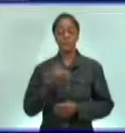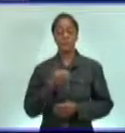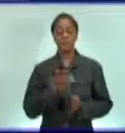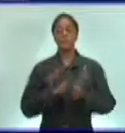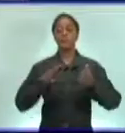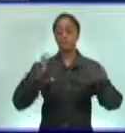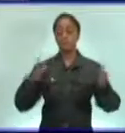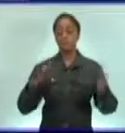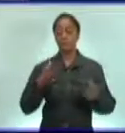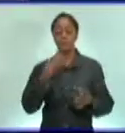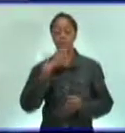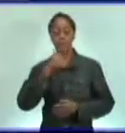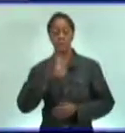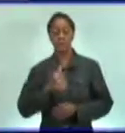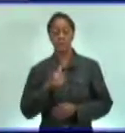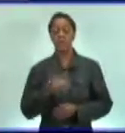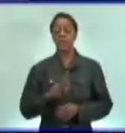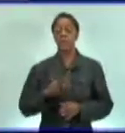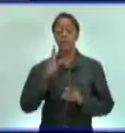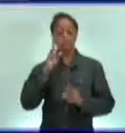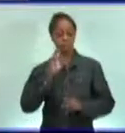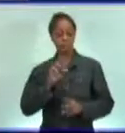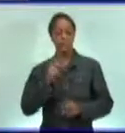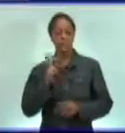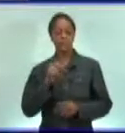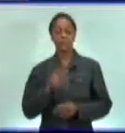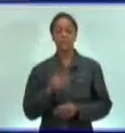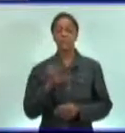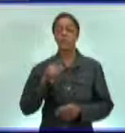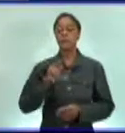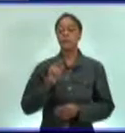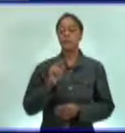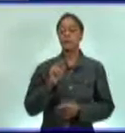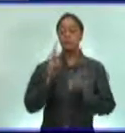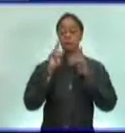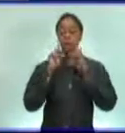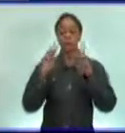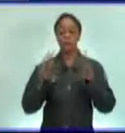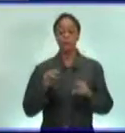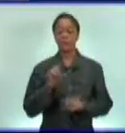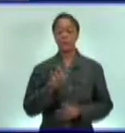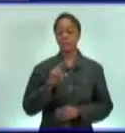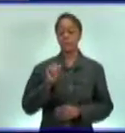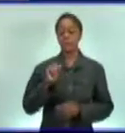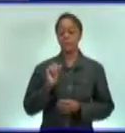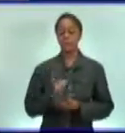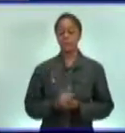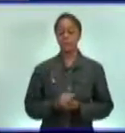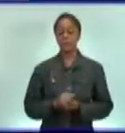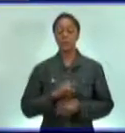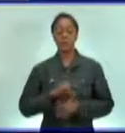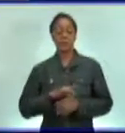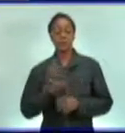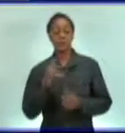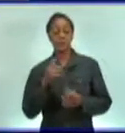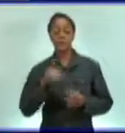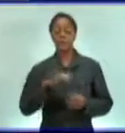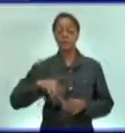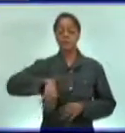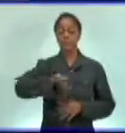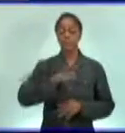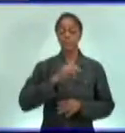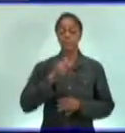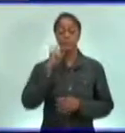ampliar sus mejoras y descubrir nuevas vidas y nuevas características de todos los seres